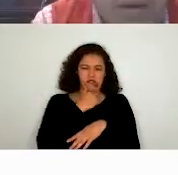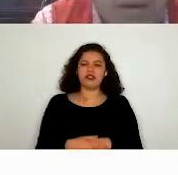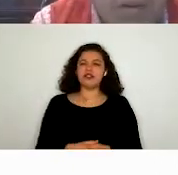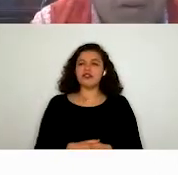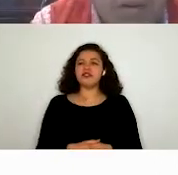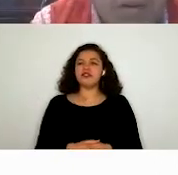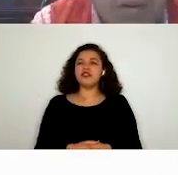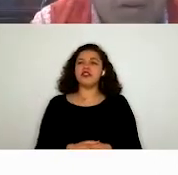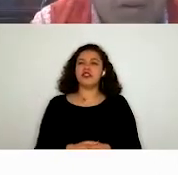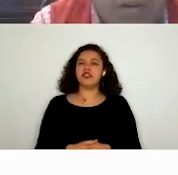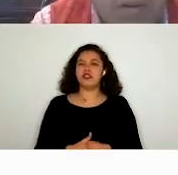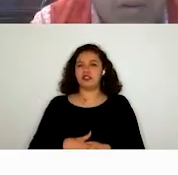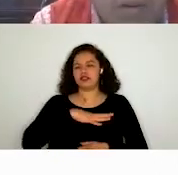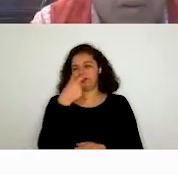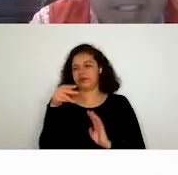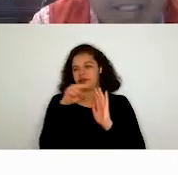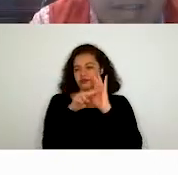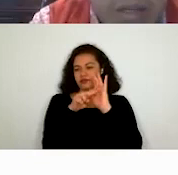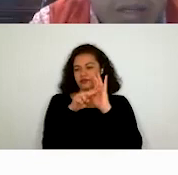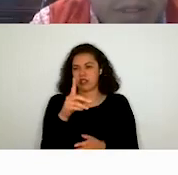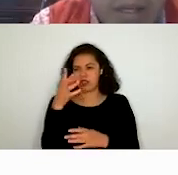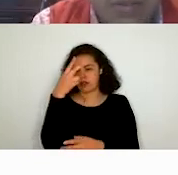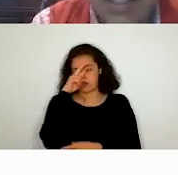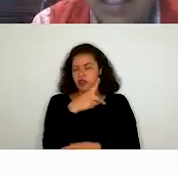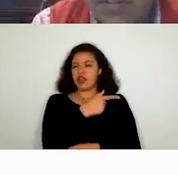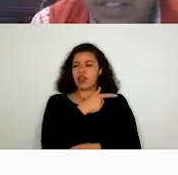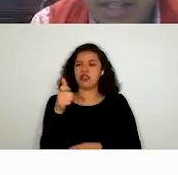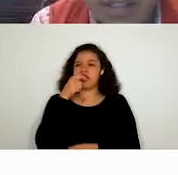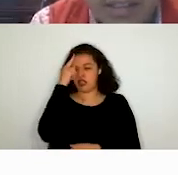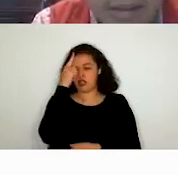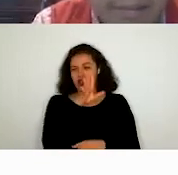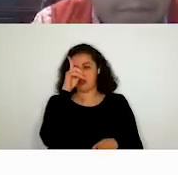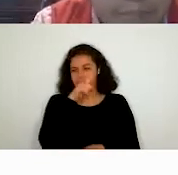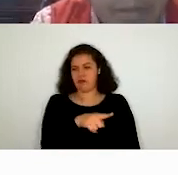que cumplan con lo dispuesto en la norma oficial mexicana 106 con respecto a la contraseña oficial,